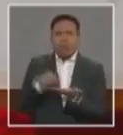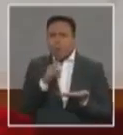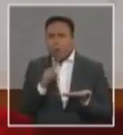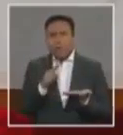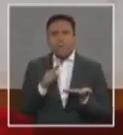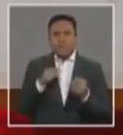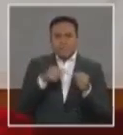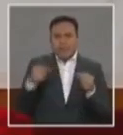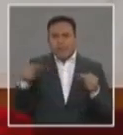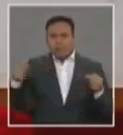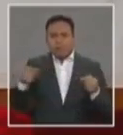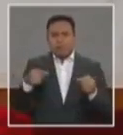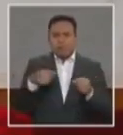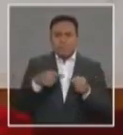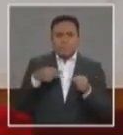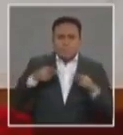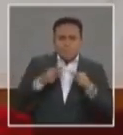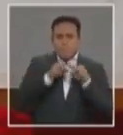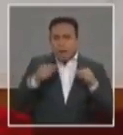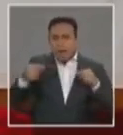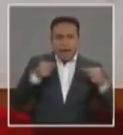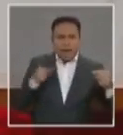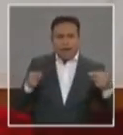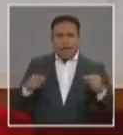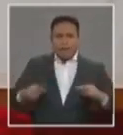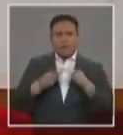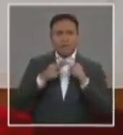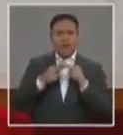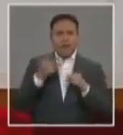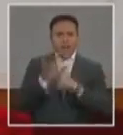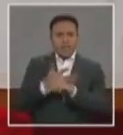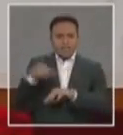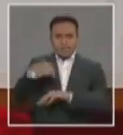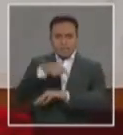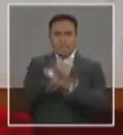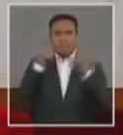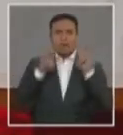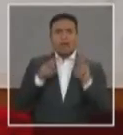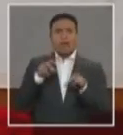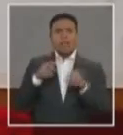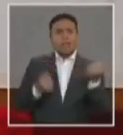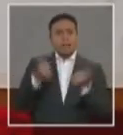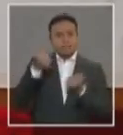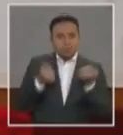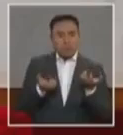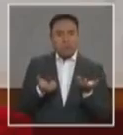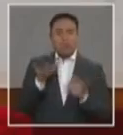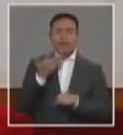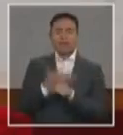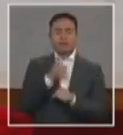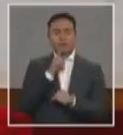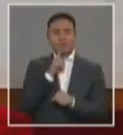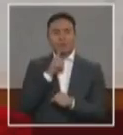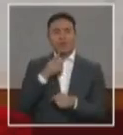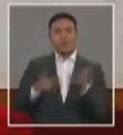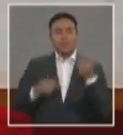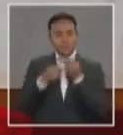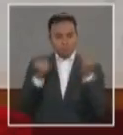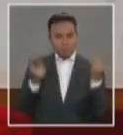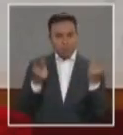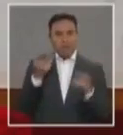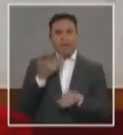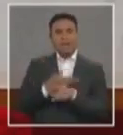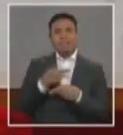hay un problema que yo creo que el gobierno va a tener que ponerse un poco más firme y y frenar digamos y comunicar de mejor